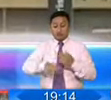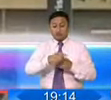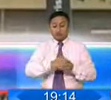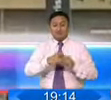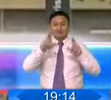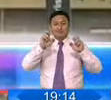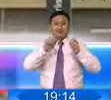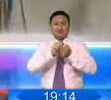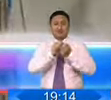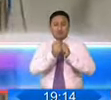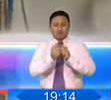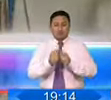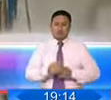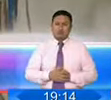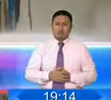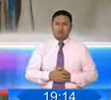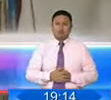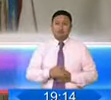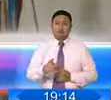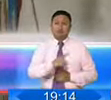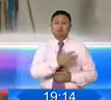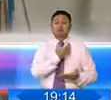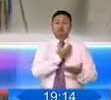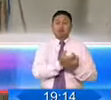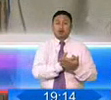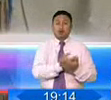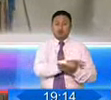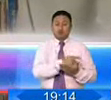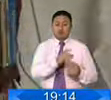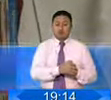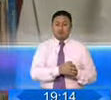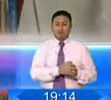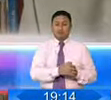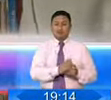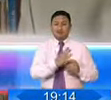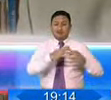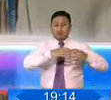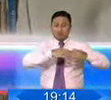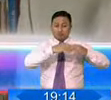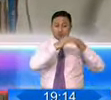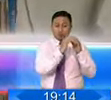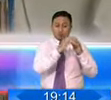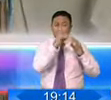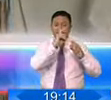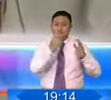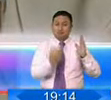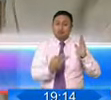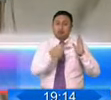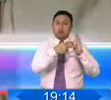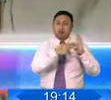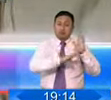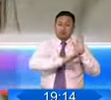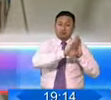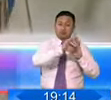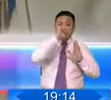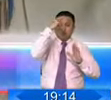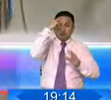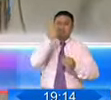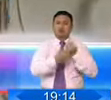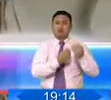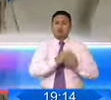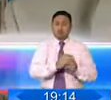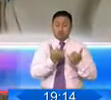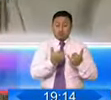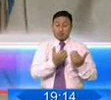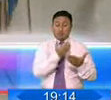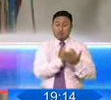temas de ajuste gradual. Cuando una economía sale de la crisis, lo que necesita es reactivación. ¿Qué está haciendo el gobierno? Cuando estamos